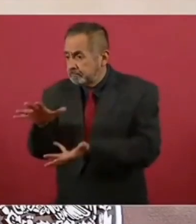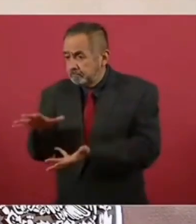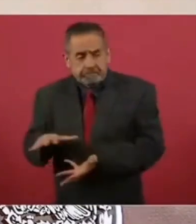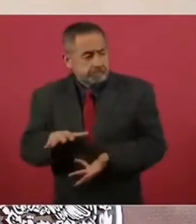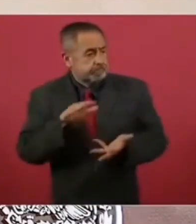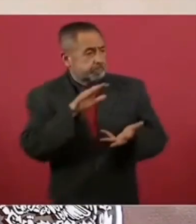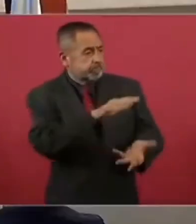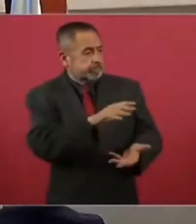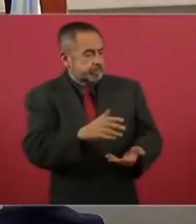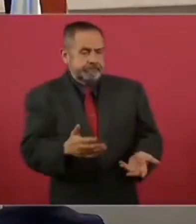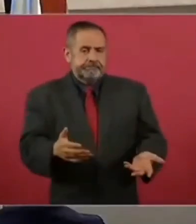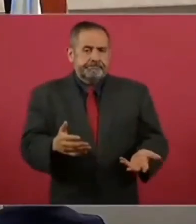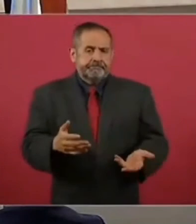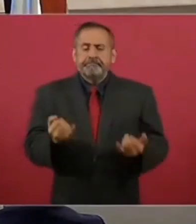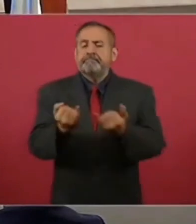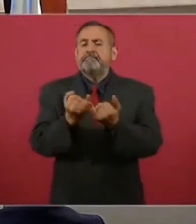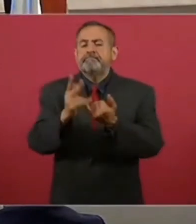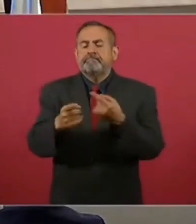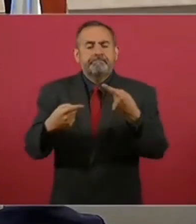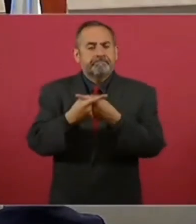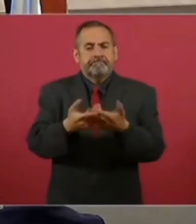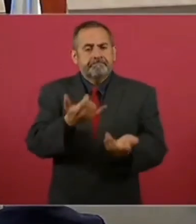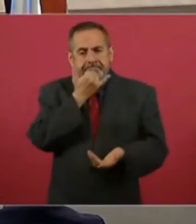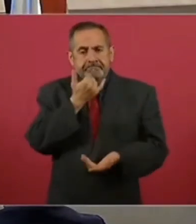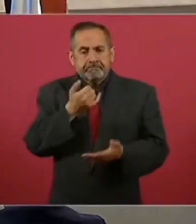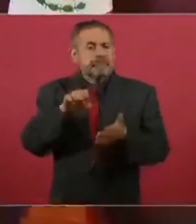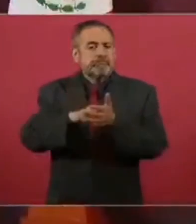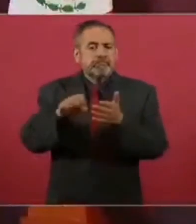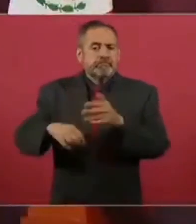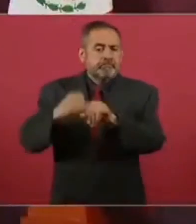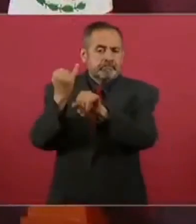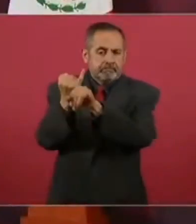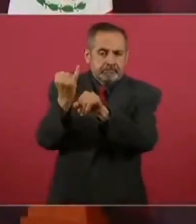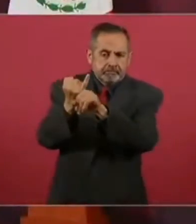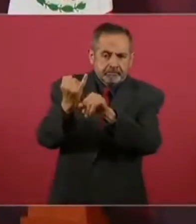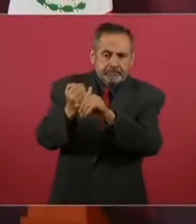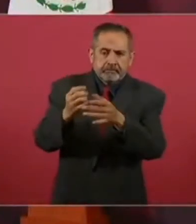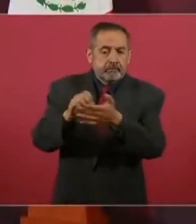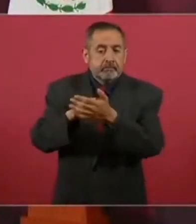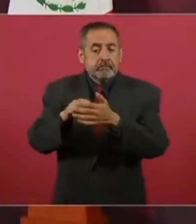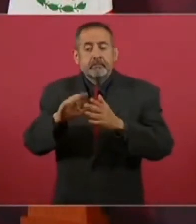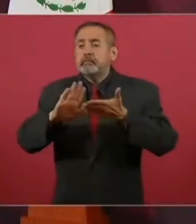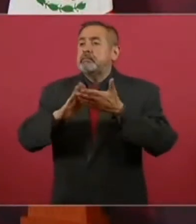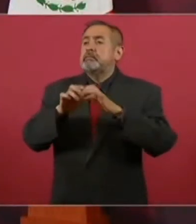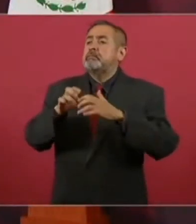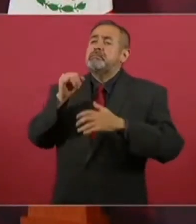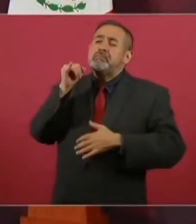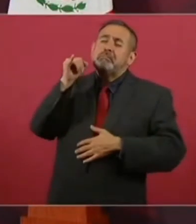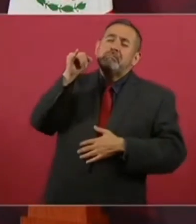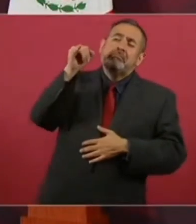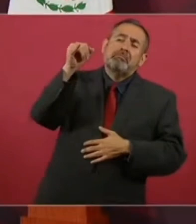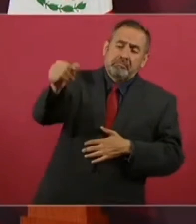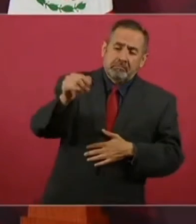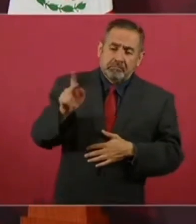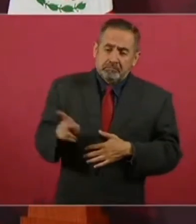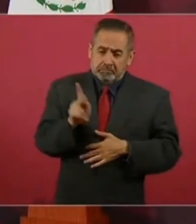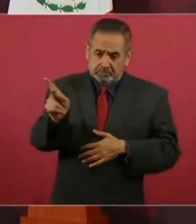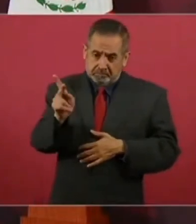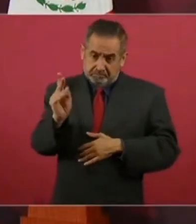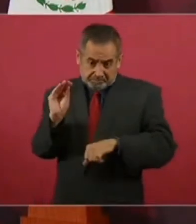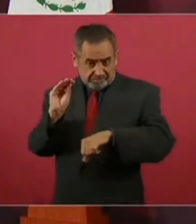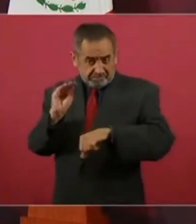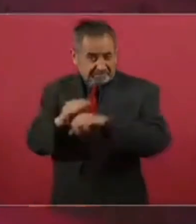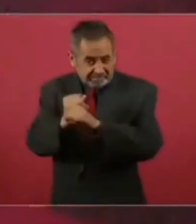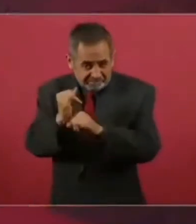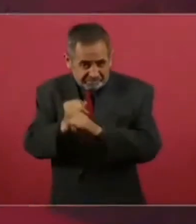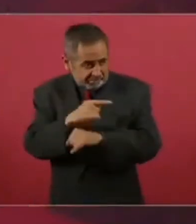Es como lo del internet. ¿Cuándo van a ir a instalar internet en las comunidades, en los pueblos?